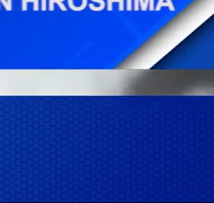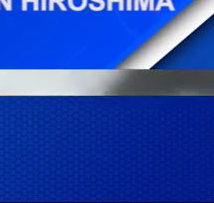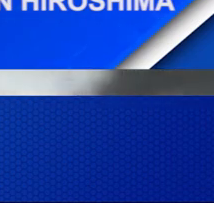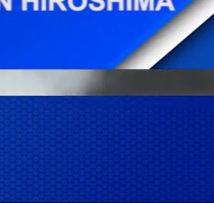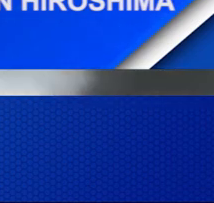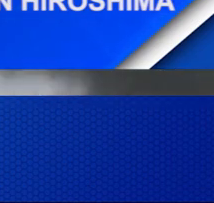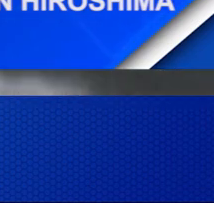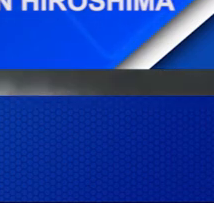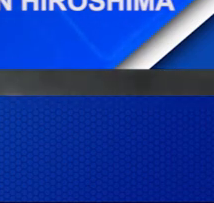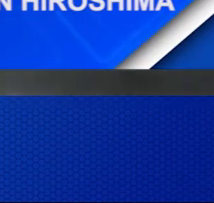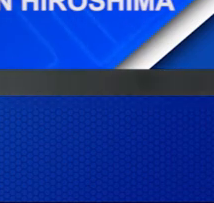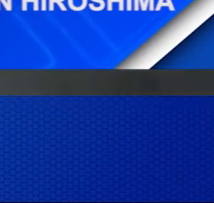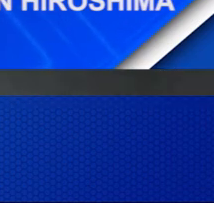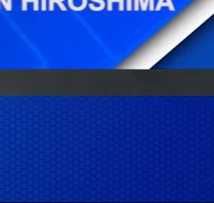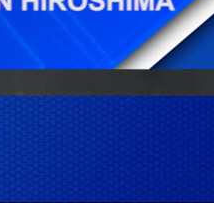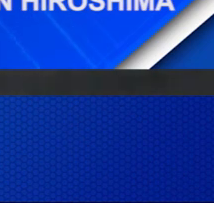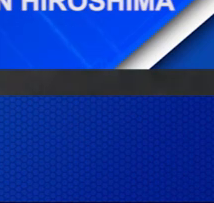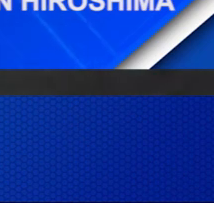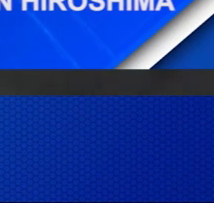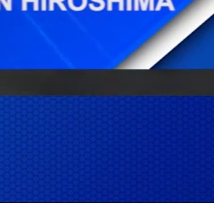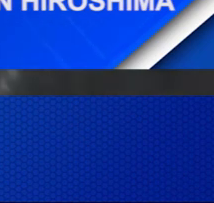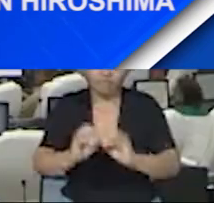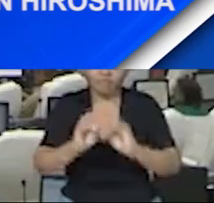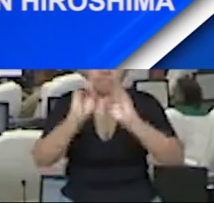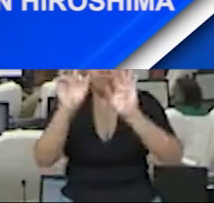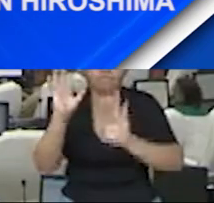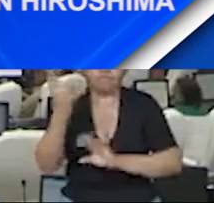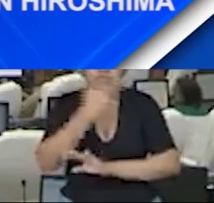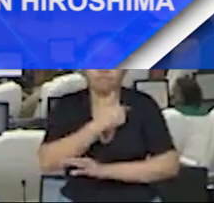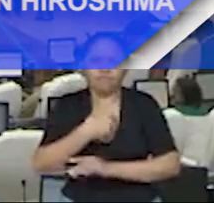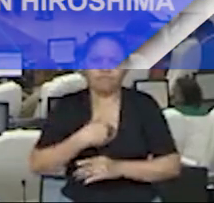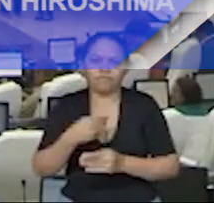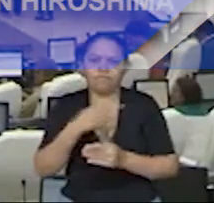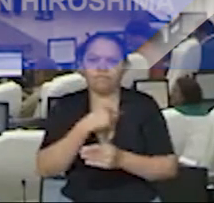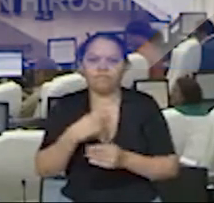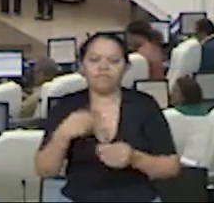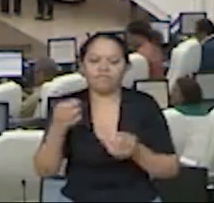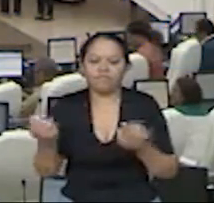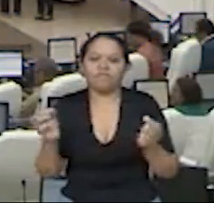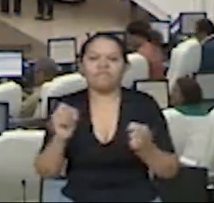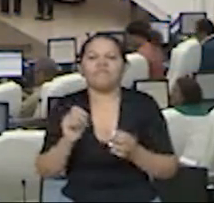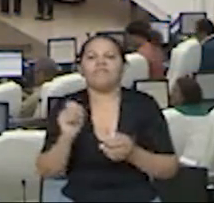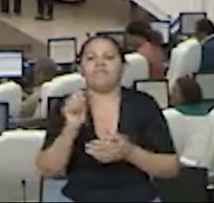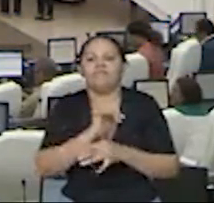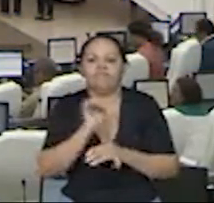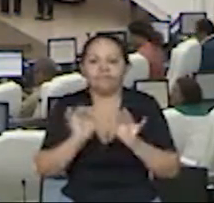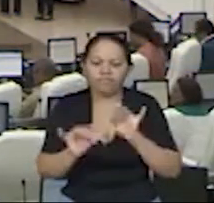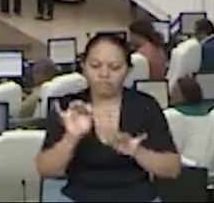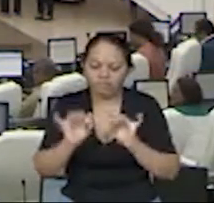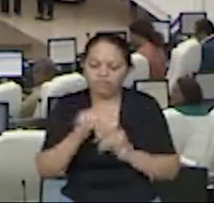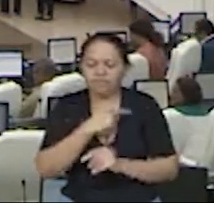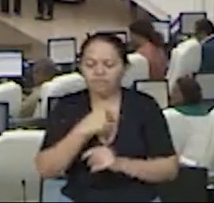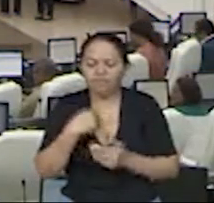y un capítulo devastador en la historia mundial. Noticias 12, Darlene Téllez.